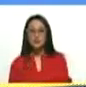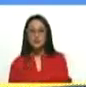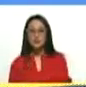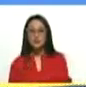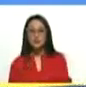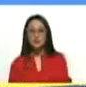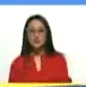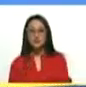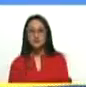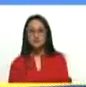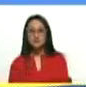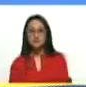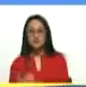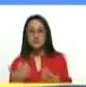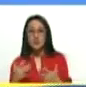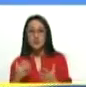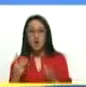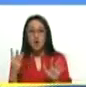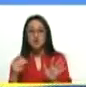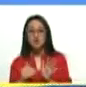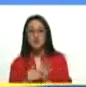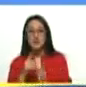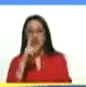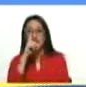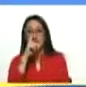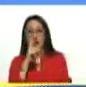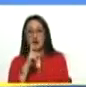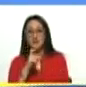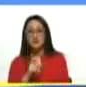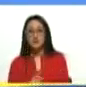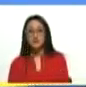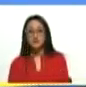Conocemos por lo menos 7.000, 8.000 años de civilización humana.